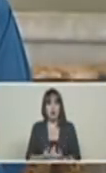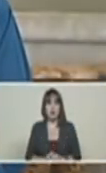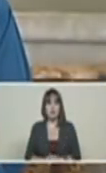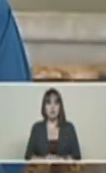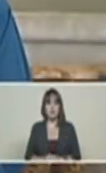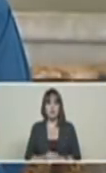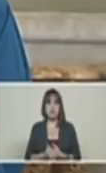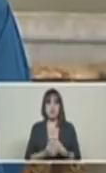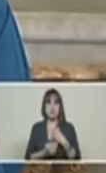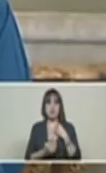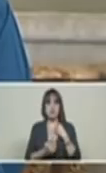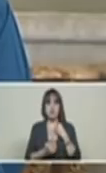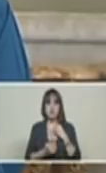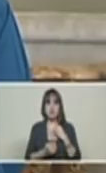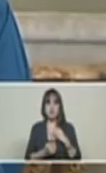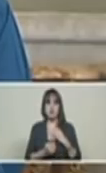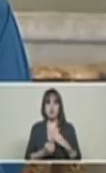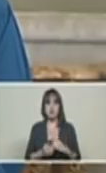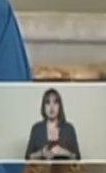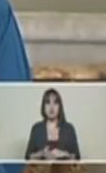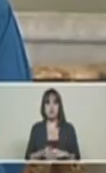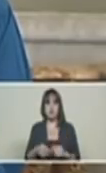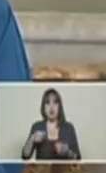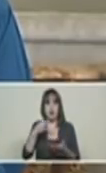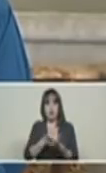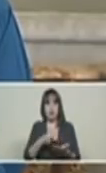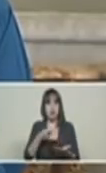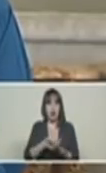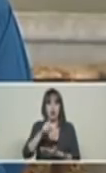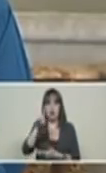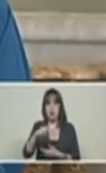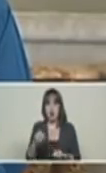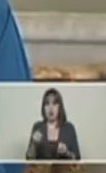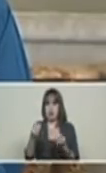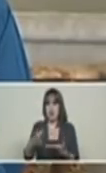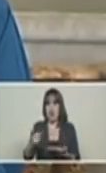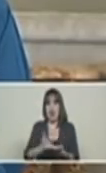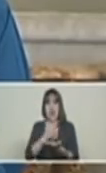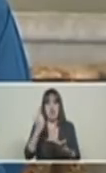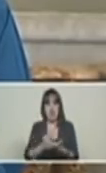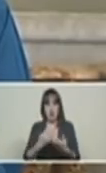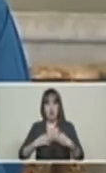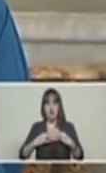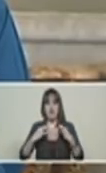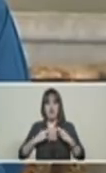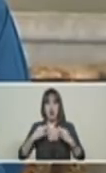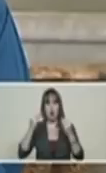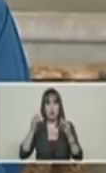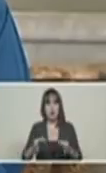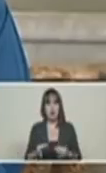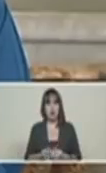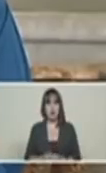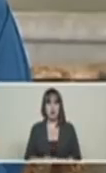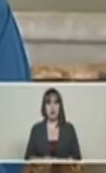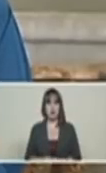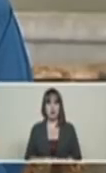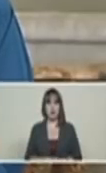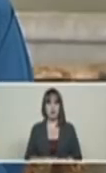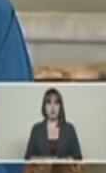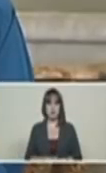para fortalecer, además de que nosotros estamos dando los libros, los uniformes y todo.